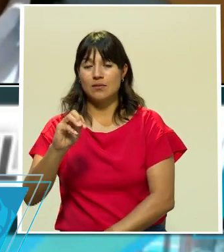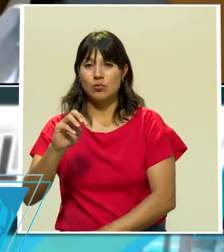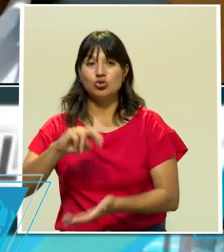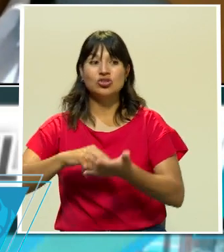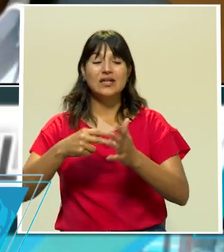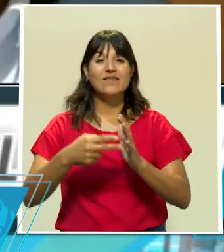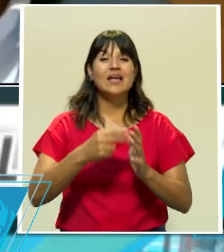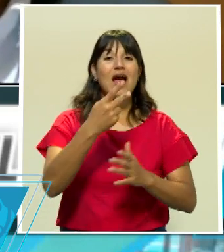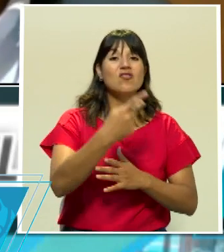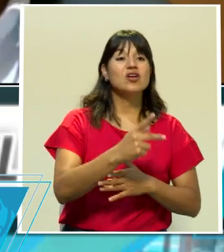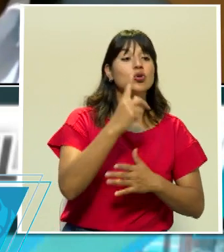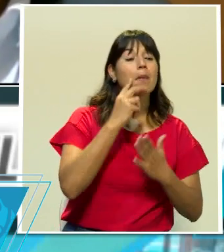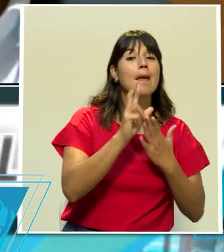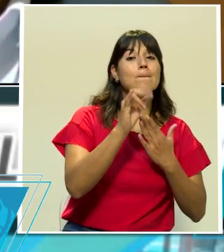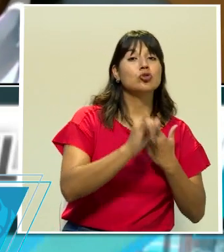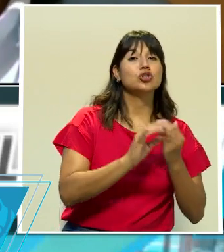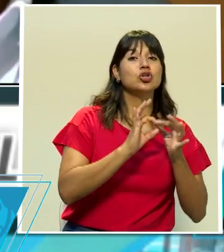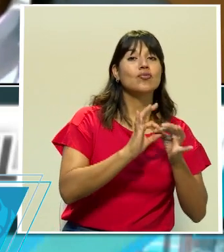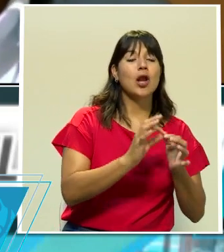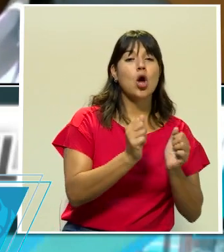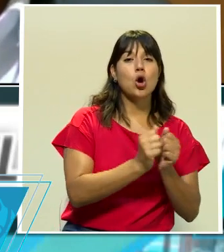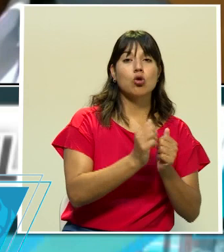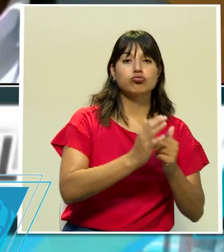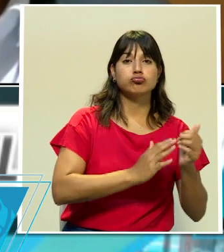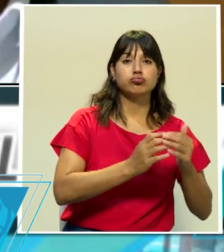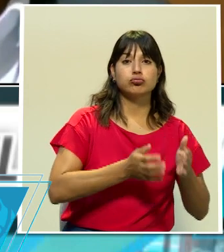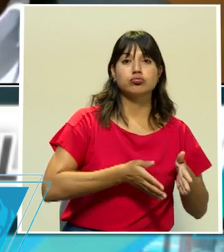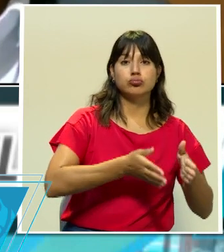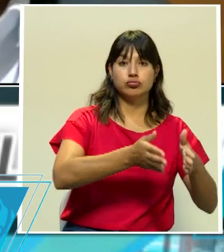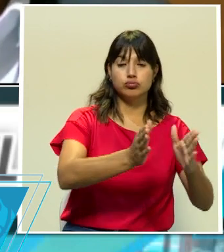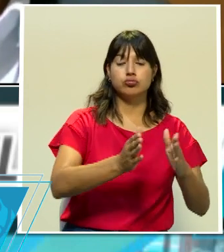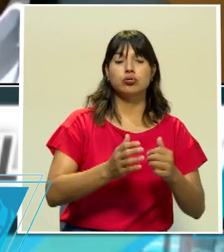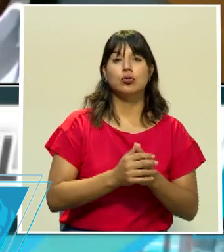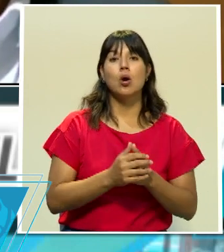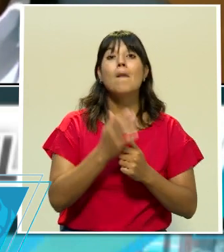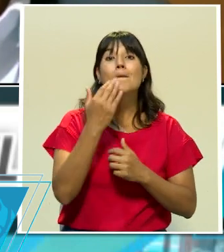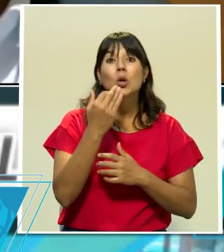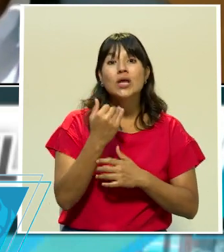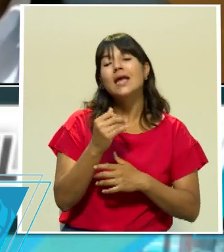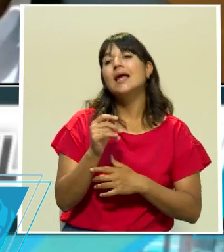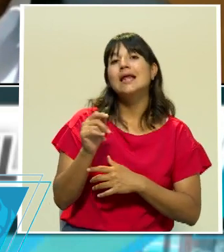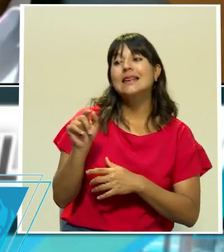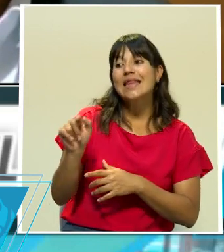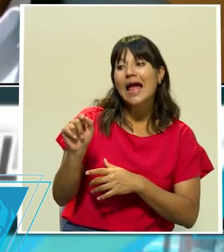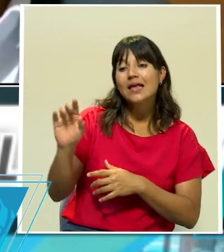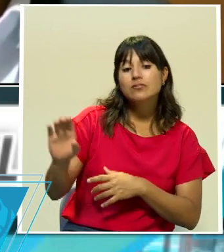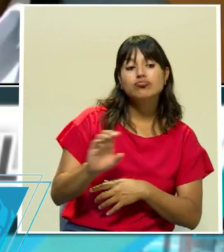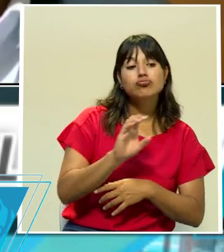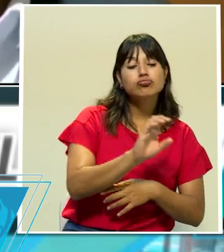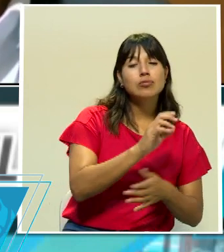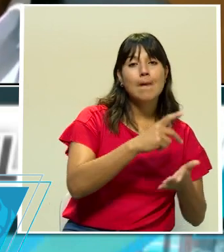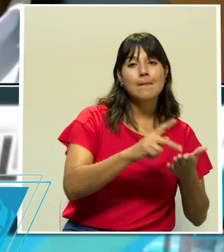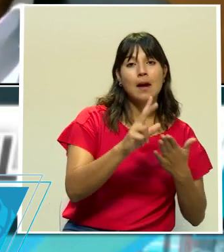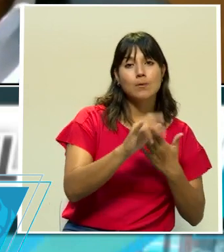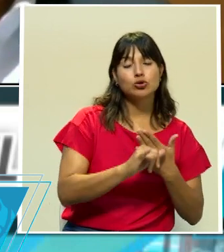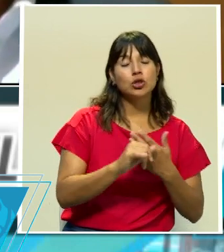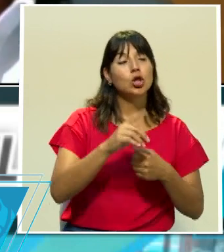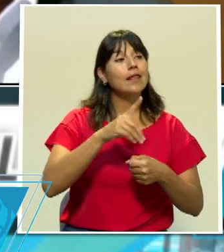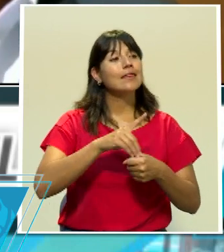de estas contrapartidas que el gobierno da con los recursos precisamente que se pagan a través del marchamo. Diputado